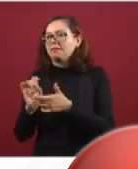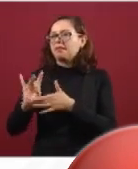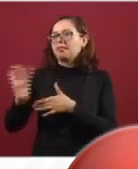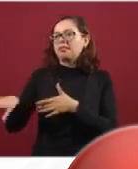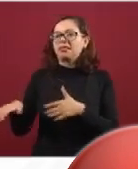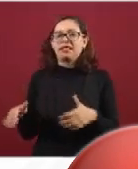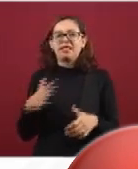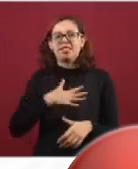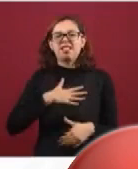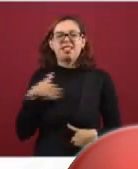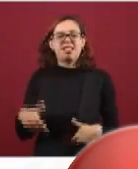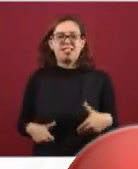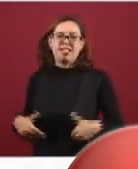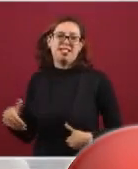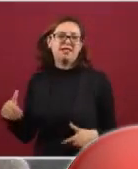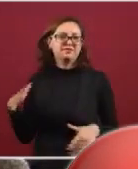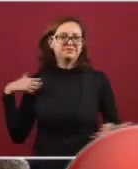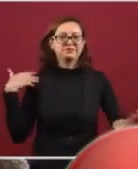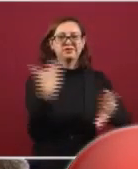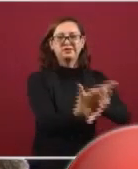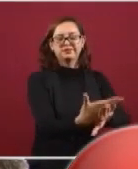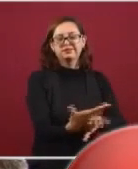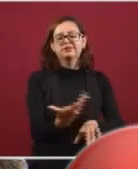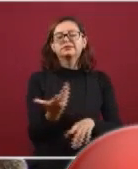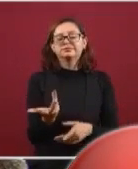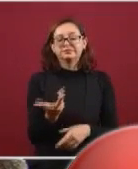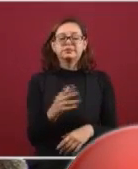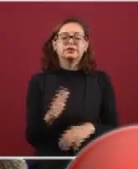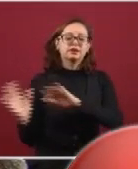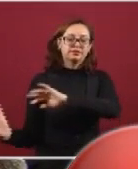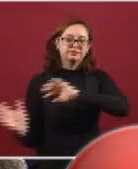molestar. ¿Quién es quién en los precios del gas LP?